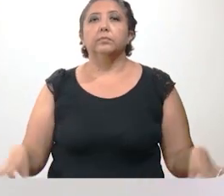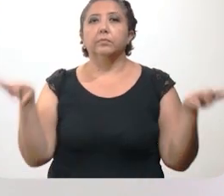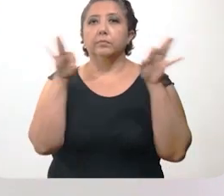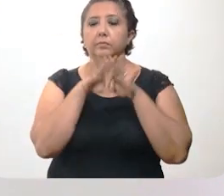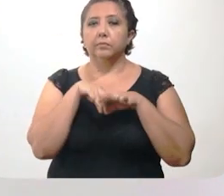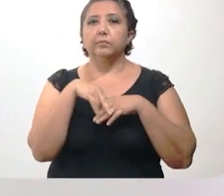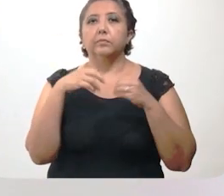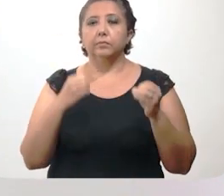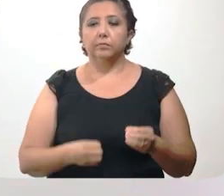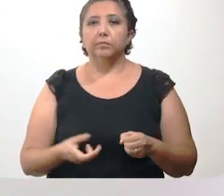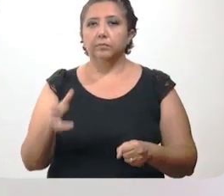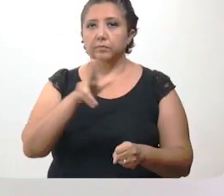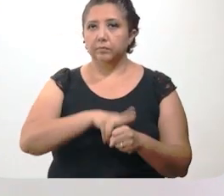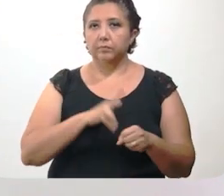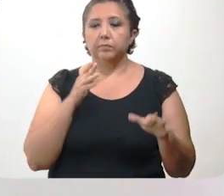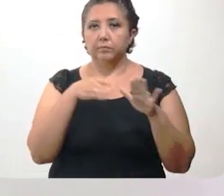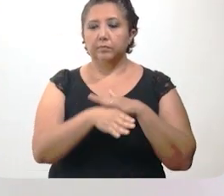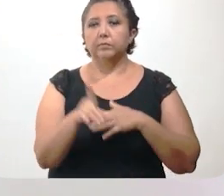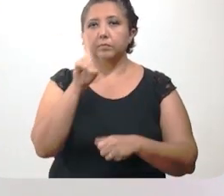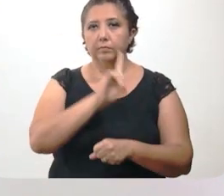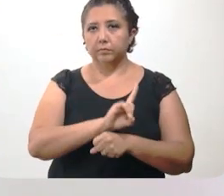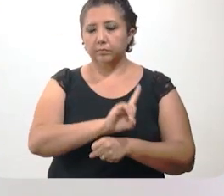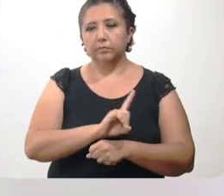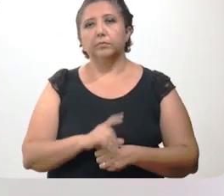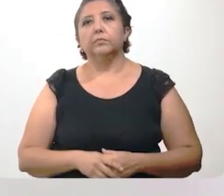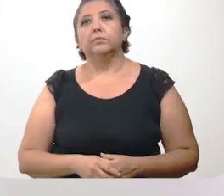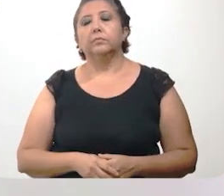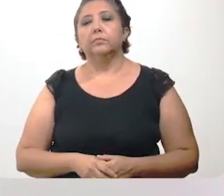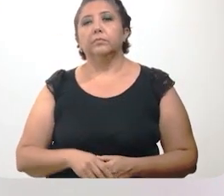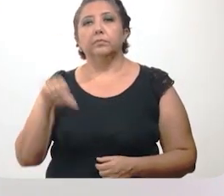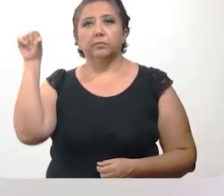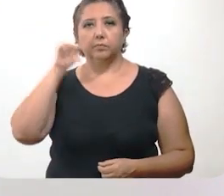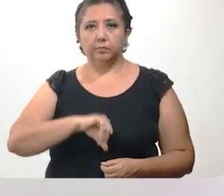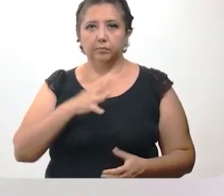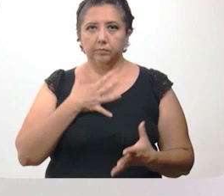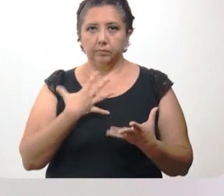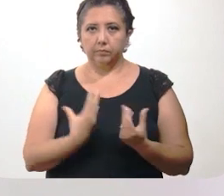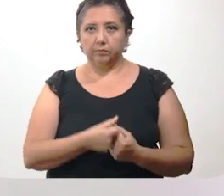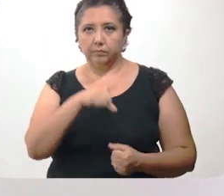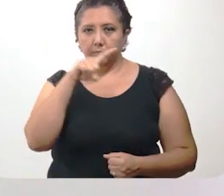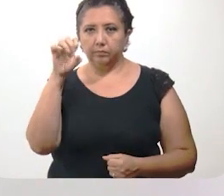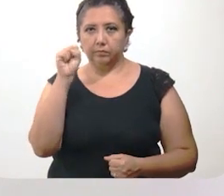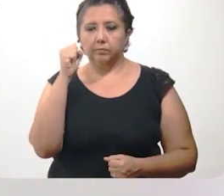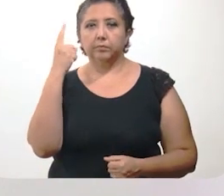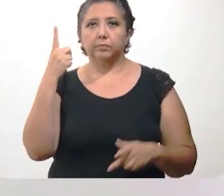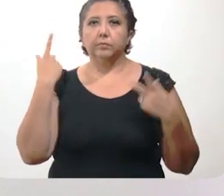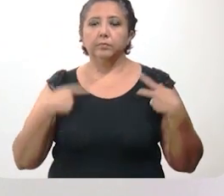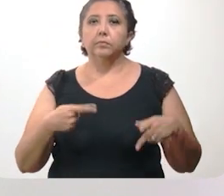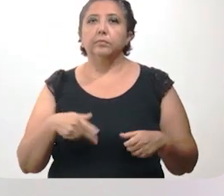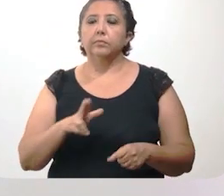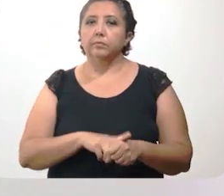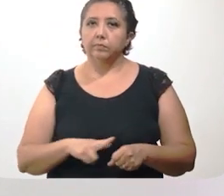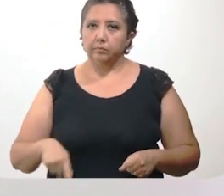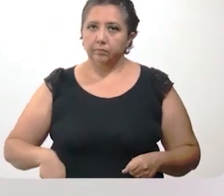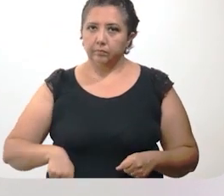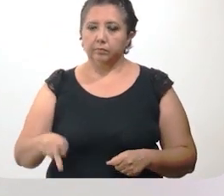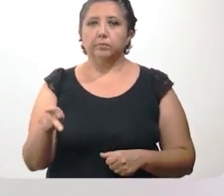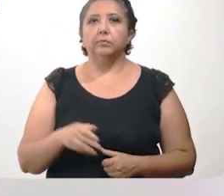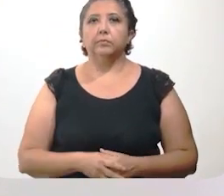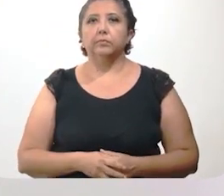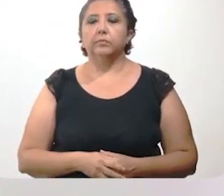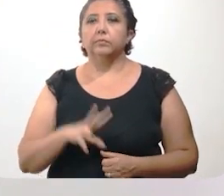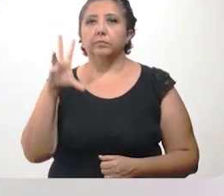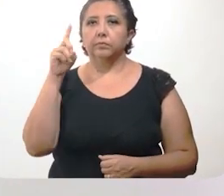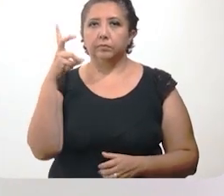datos más importantes son la ocupación hospitalar y los ingresos diarios. El día de hoy tenemos 161 pacientes en hospitales públicos.